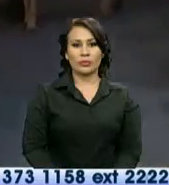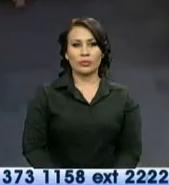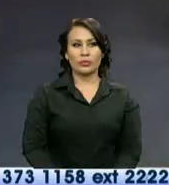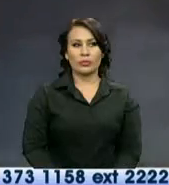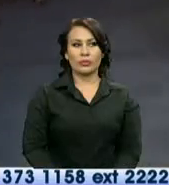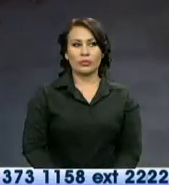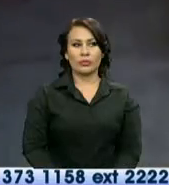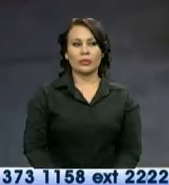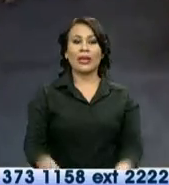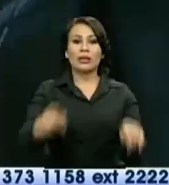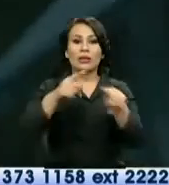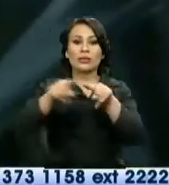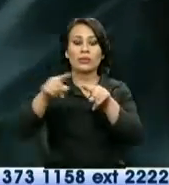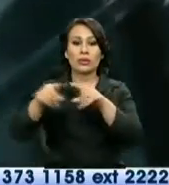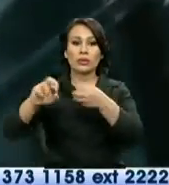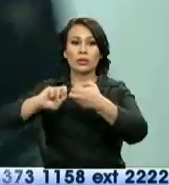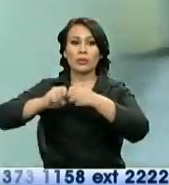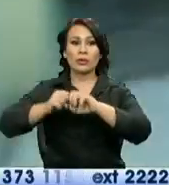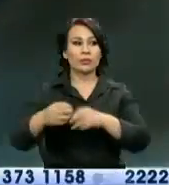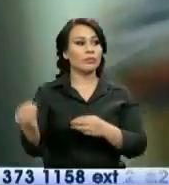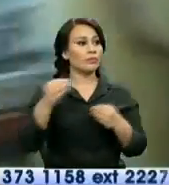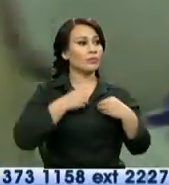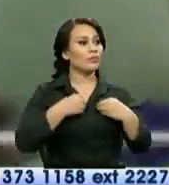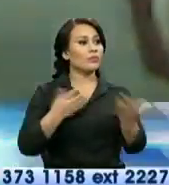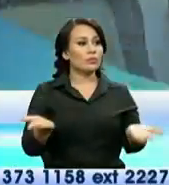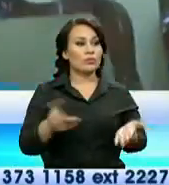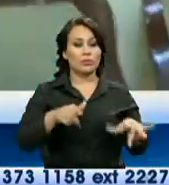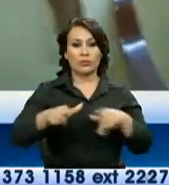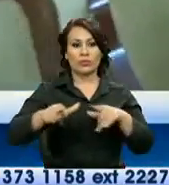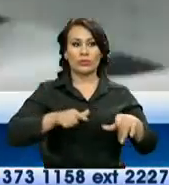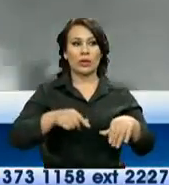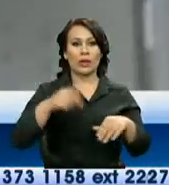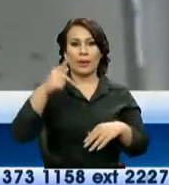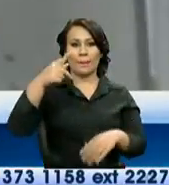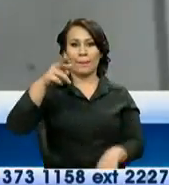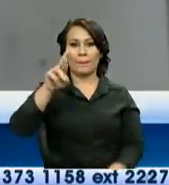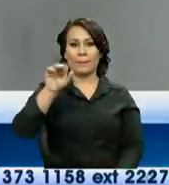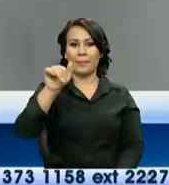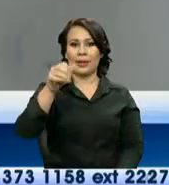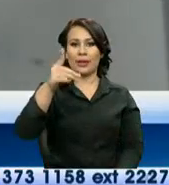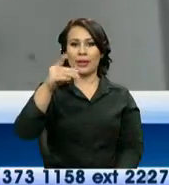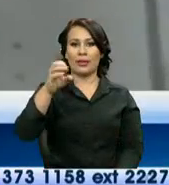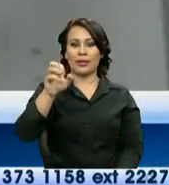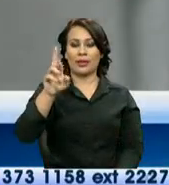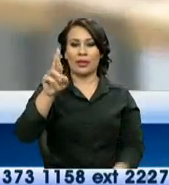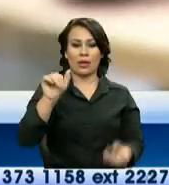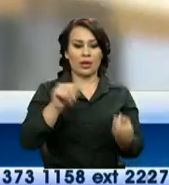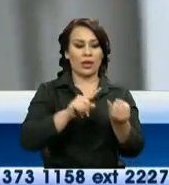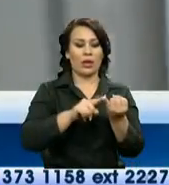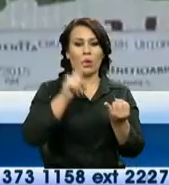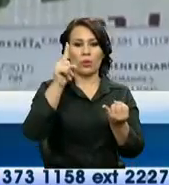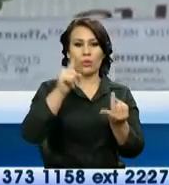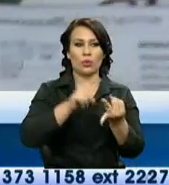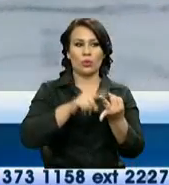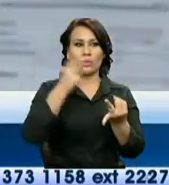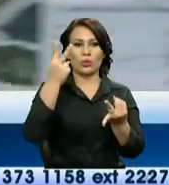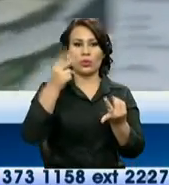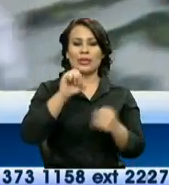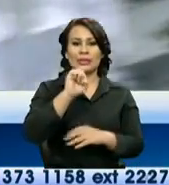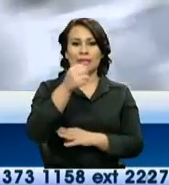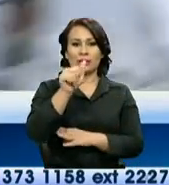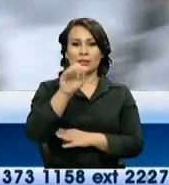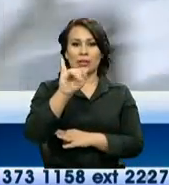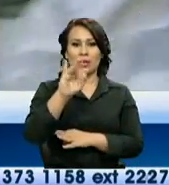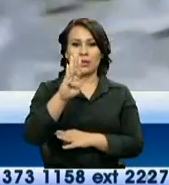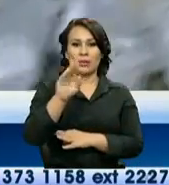Las incursiones policiales se efectuaron en las ciudadelas Pradera 1 y 2, Esteros 1 y Saiba 1, sur de